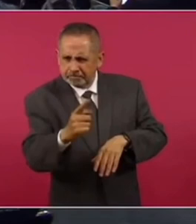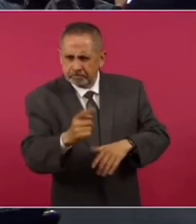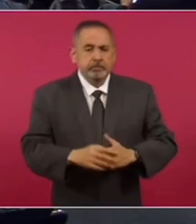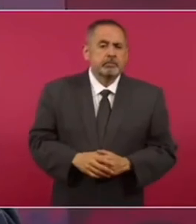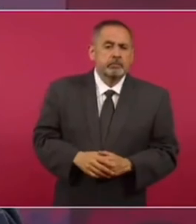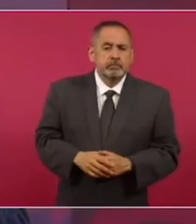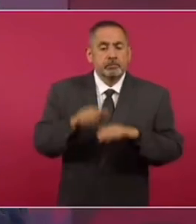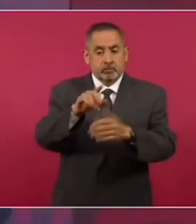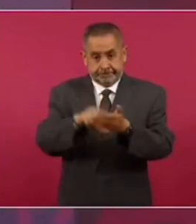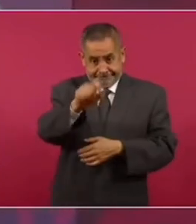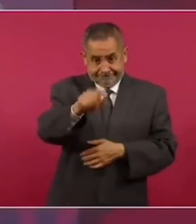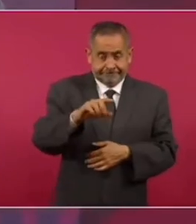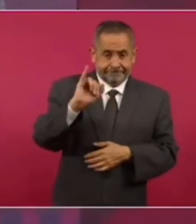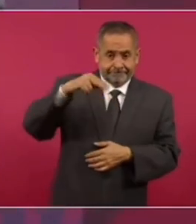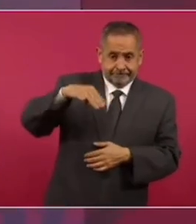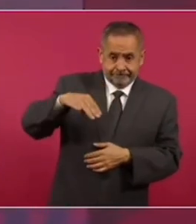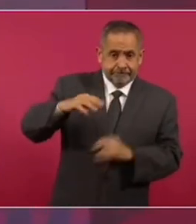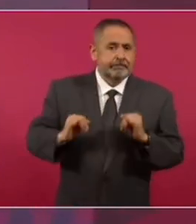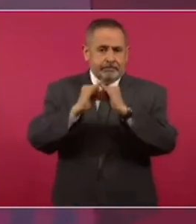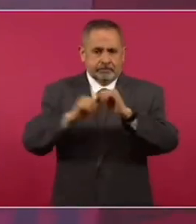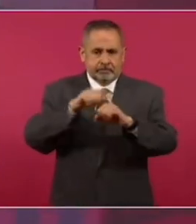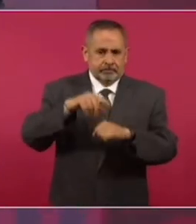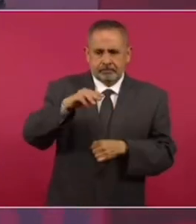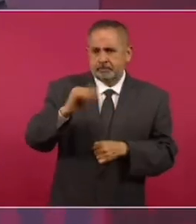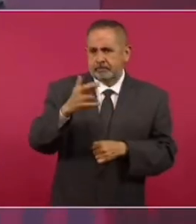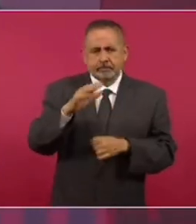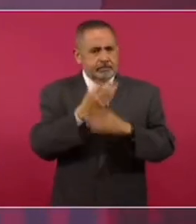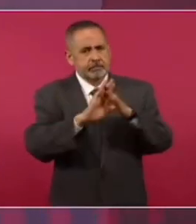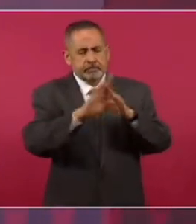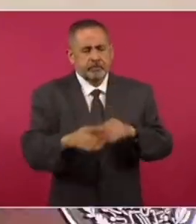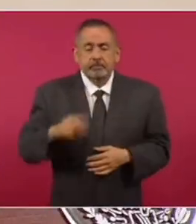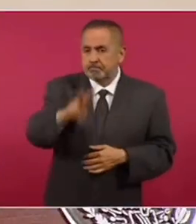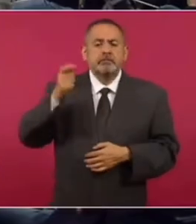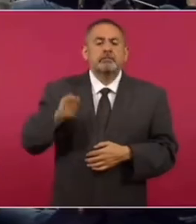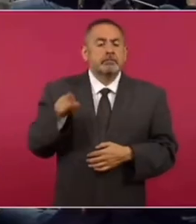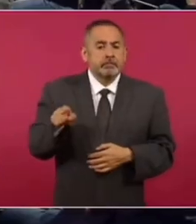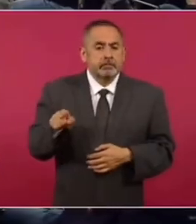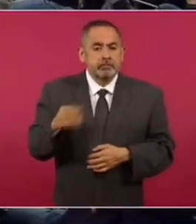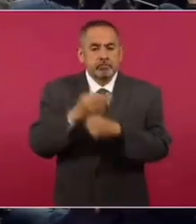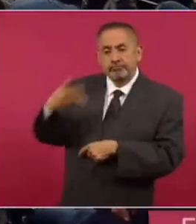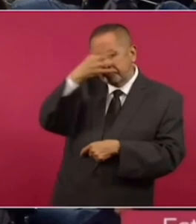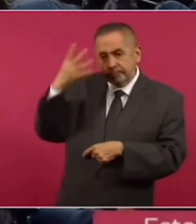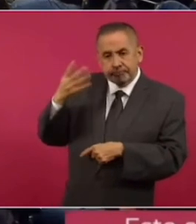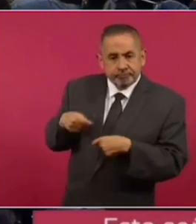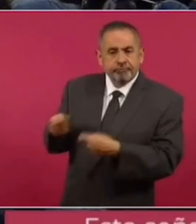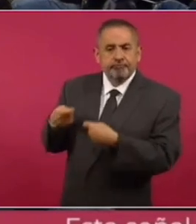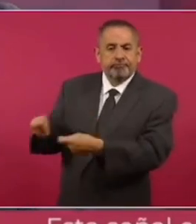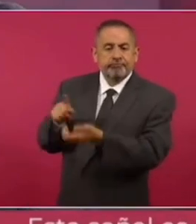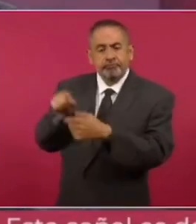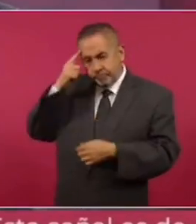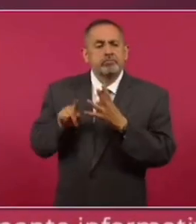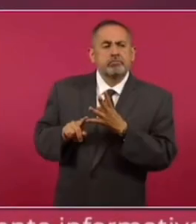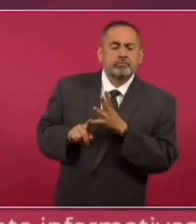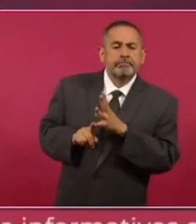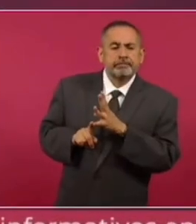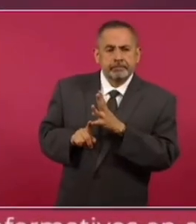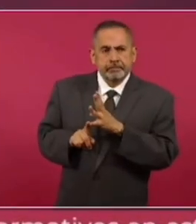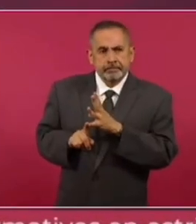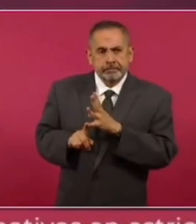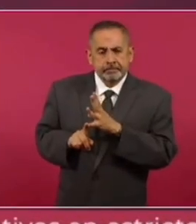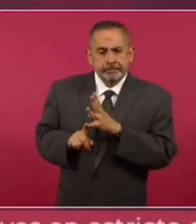haciendo? Sobre eso mismo, yo celebro mucho el que también por primera vez se estén dando ya visas para países